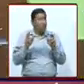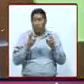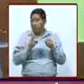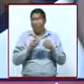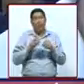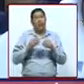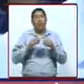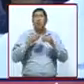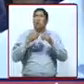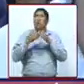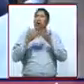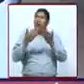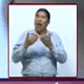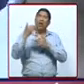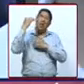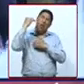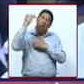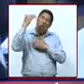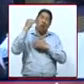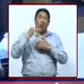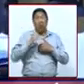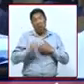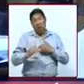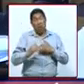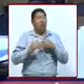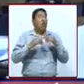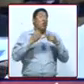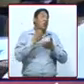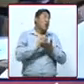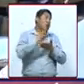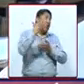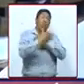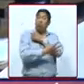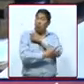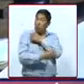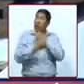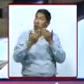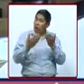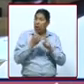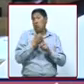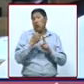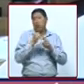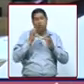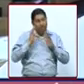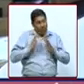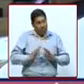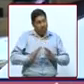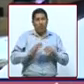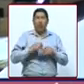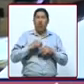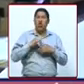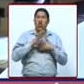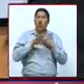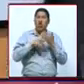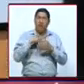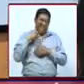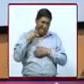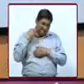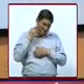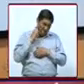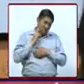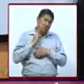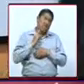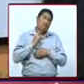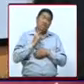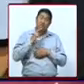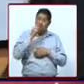grupos sociales. Para más que todo formar una linda sociedad libre de violencia y libre de todo tipo de racismo, machismo o feminismo. En las clases